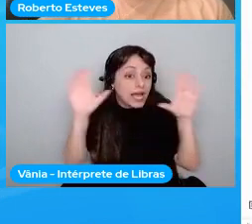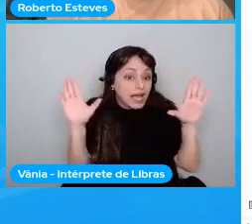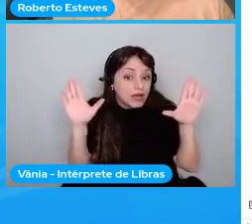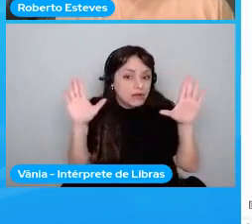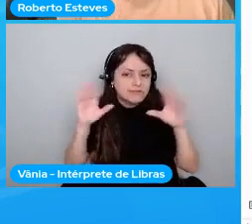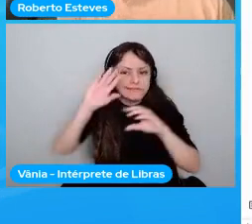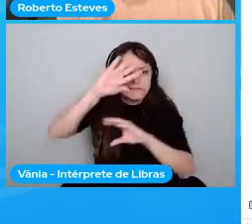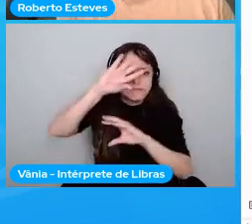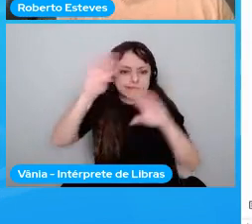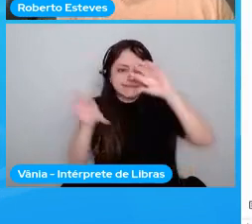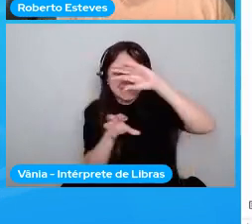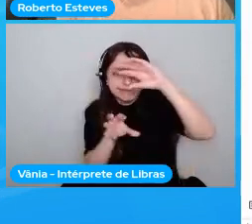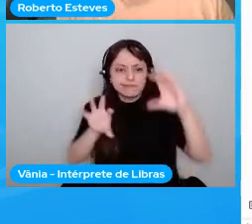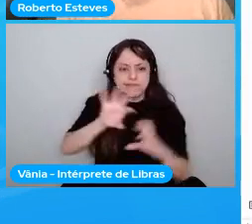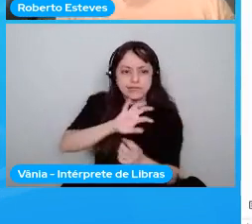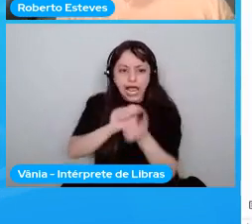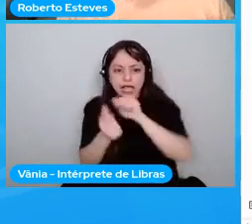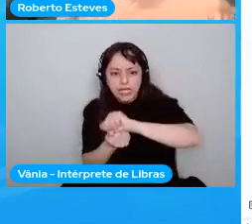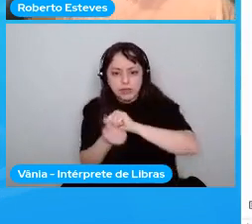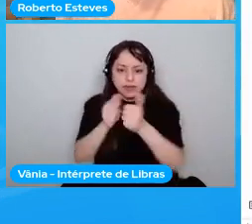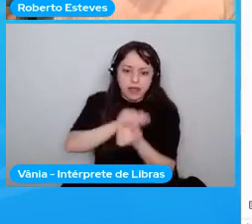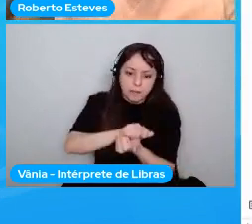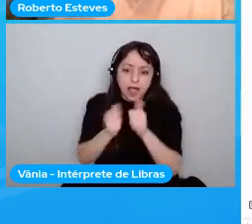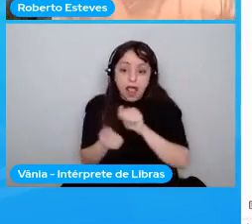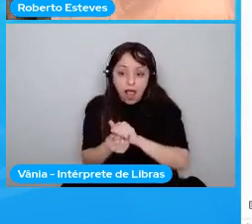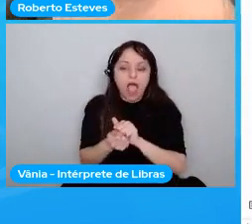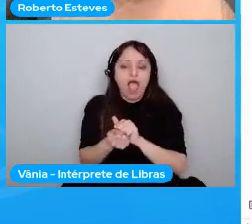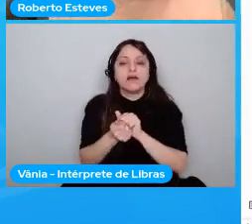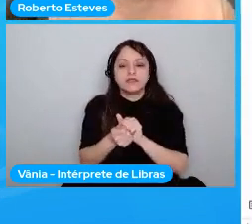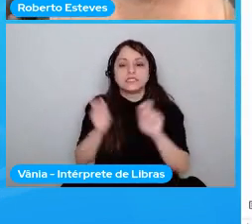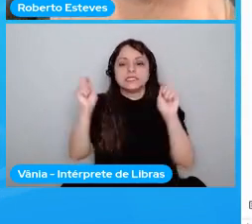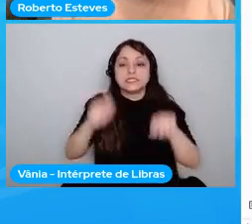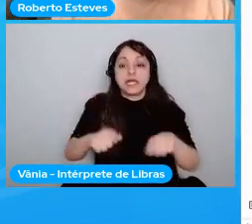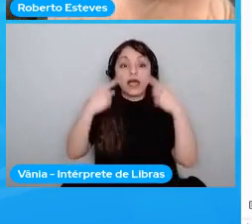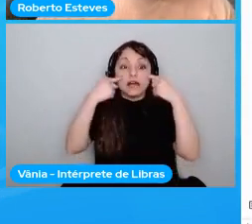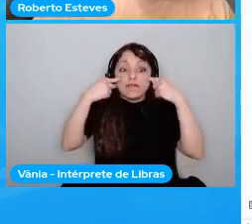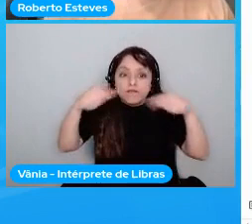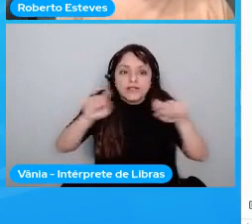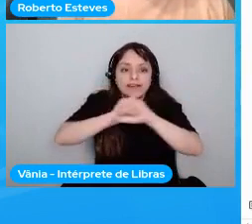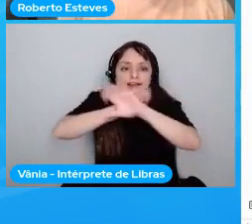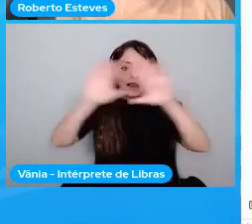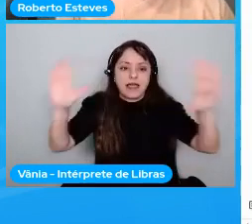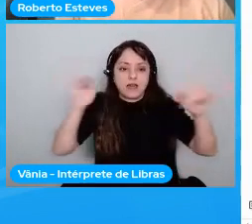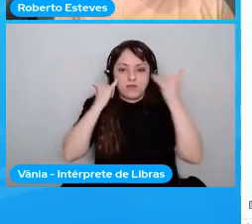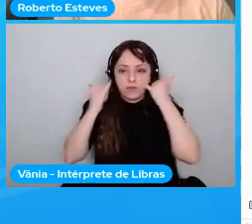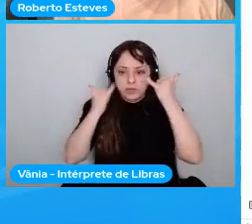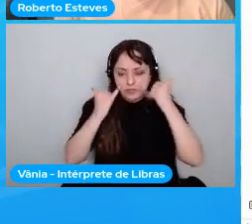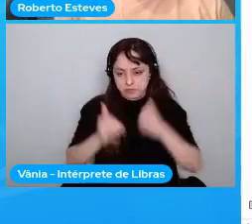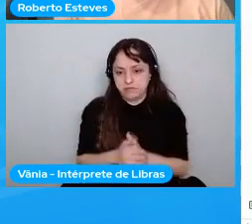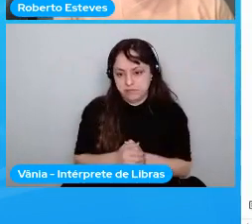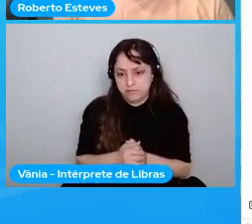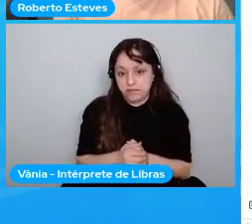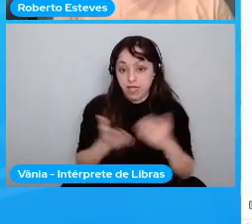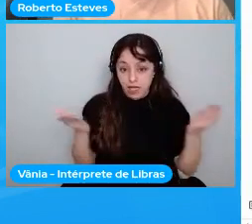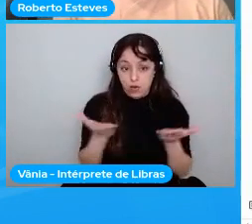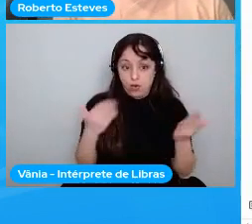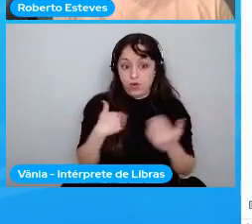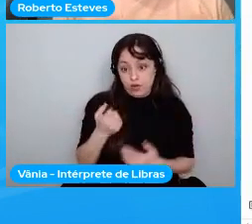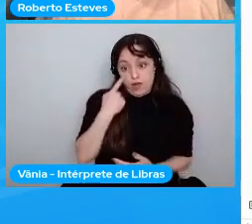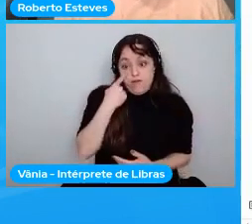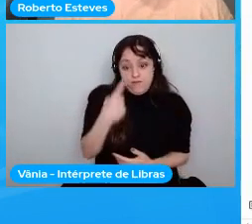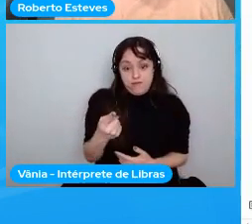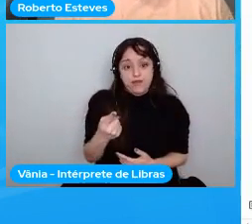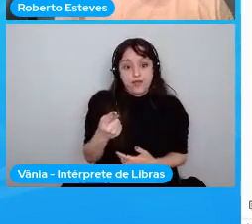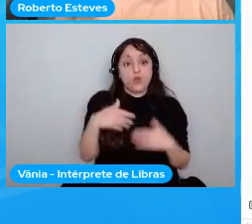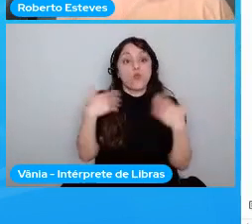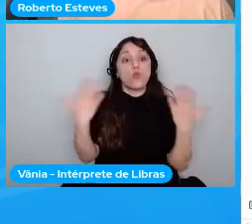nos genera pues, la información que estoy buscando o el objetivo que estoy buscando, ¿no? En este caso es yo quiero averiguar o quiero ver